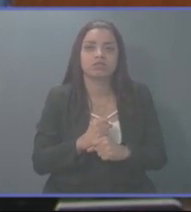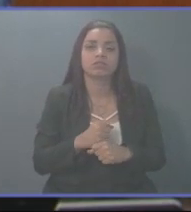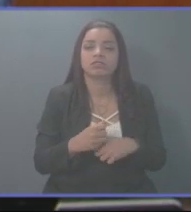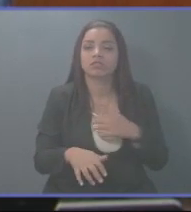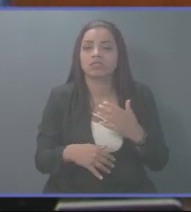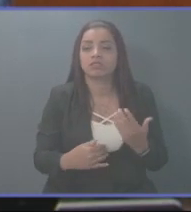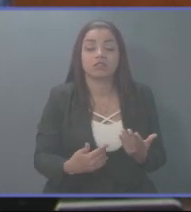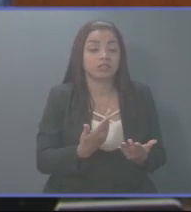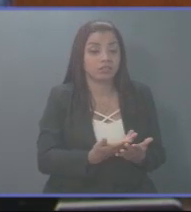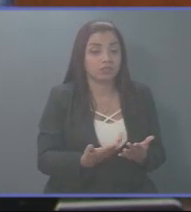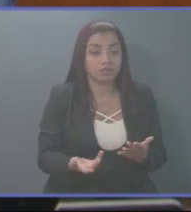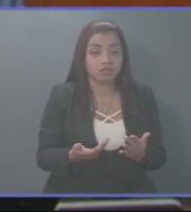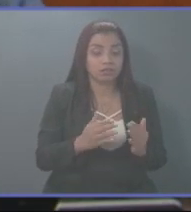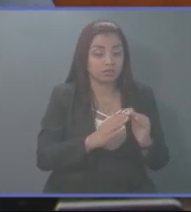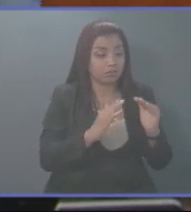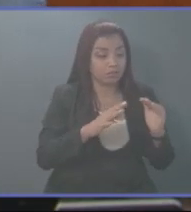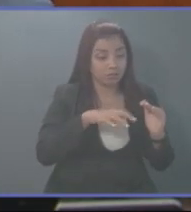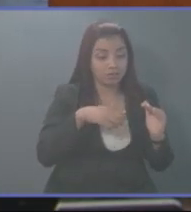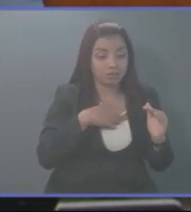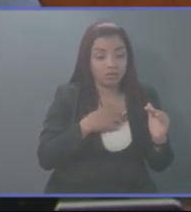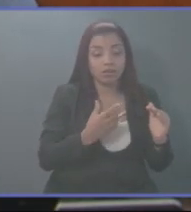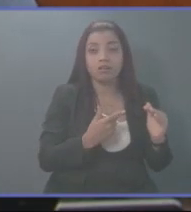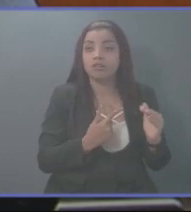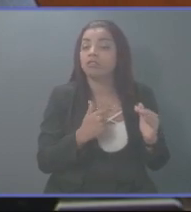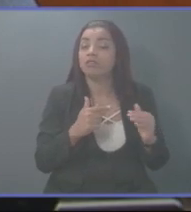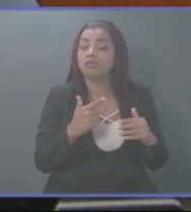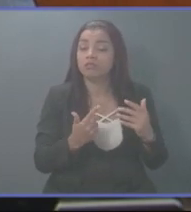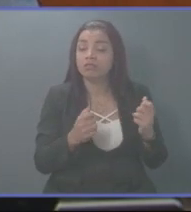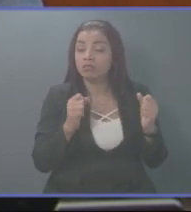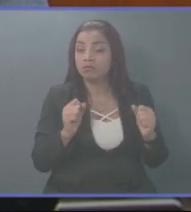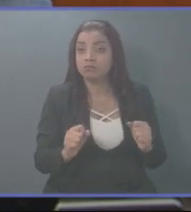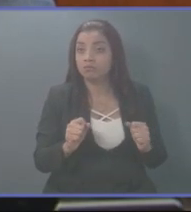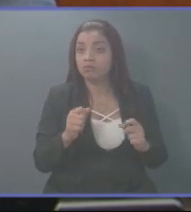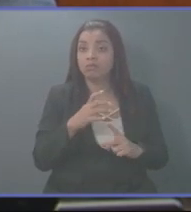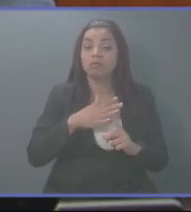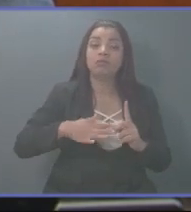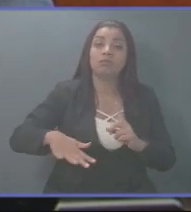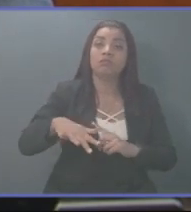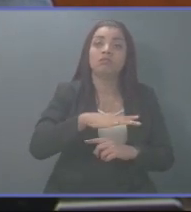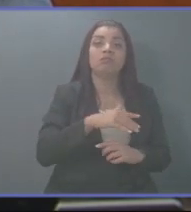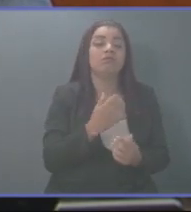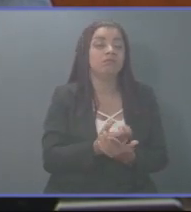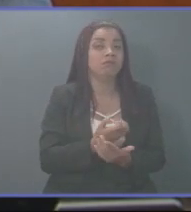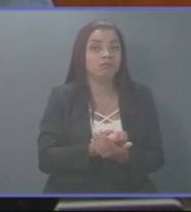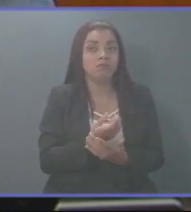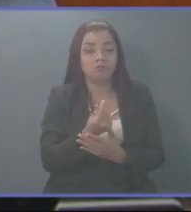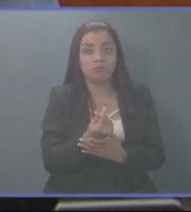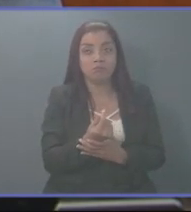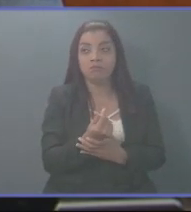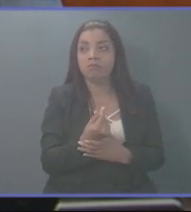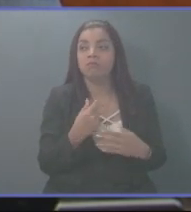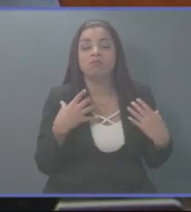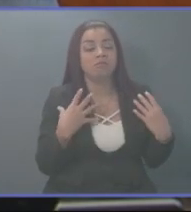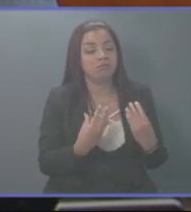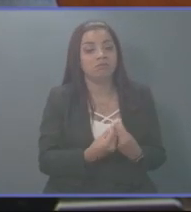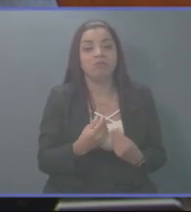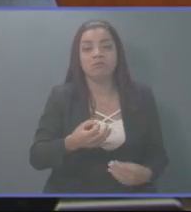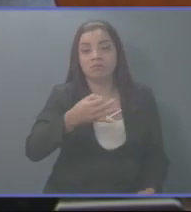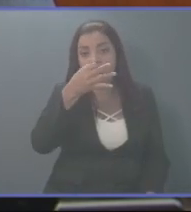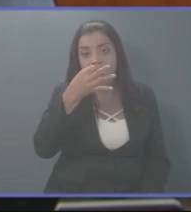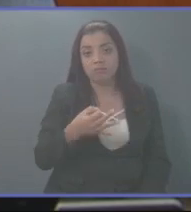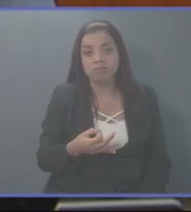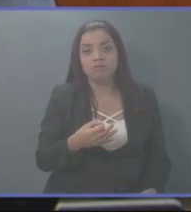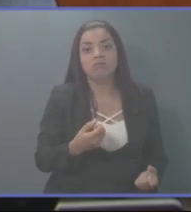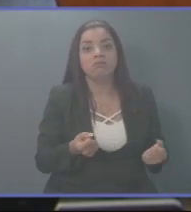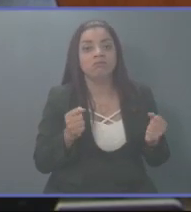las propiedades perdidas, un entorno en el que puedan vivir en condiciones económicas y sociales dignas y tengan acceso a